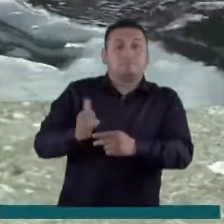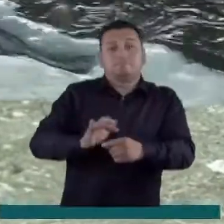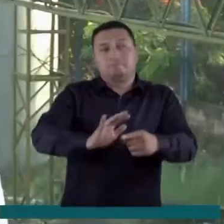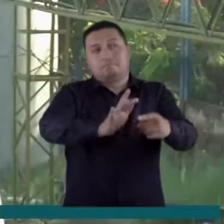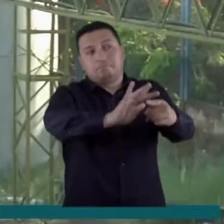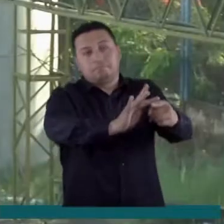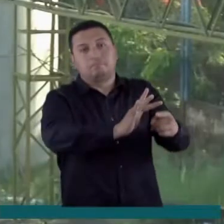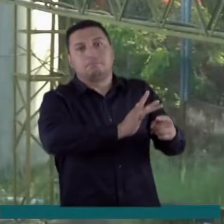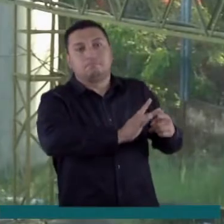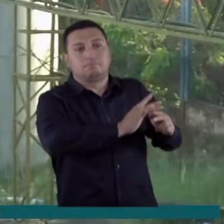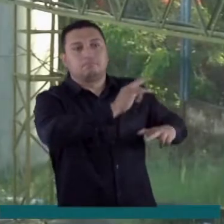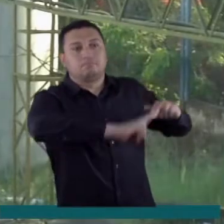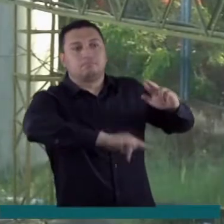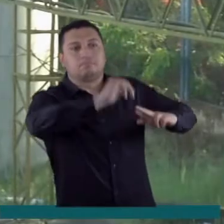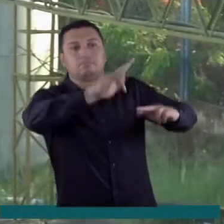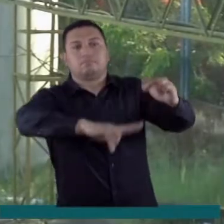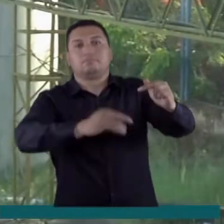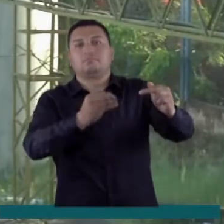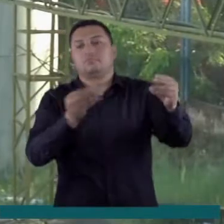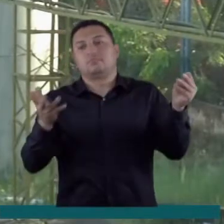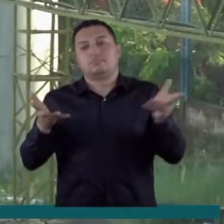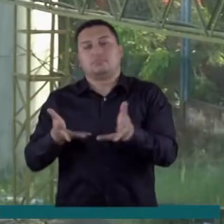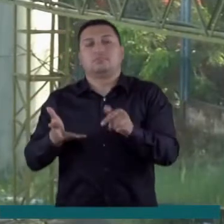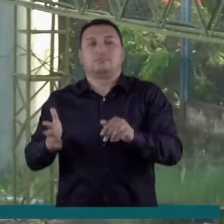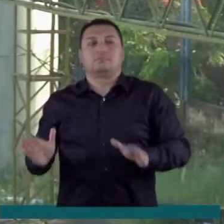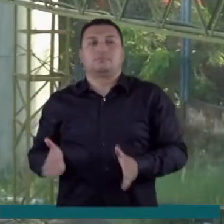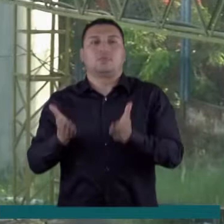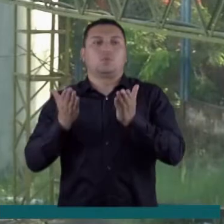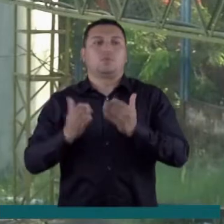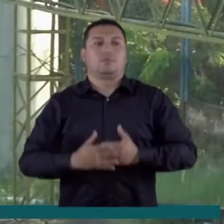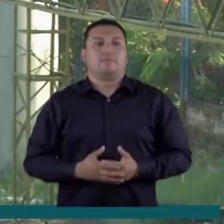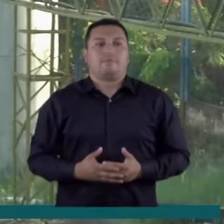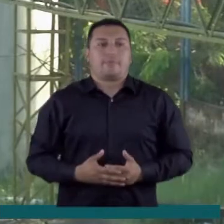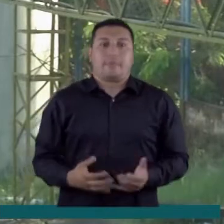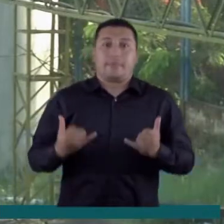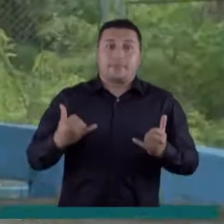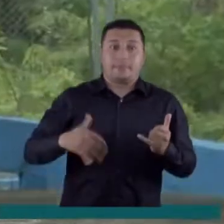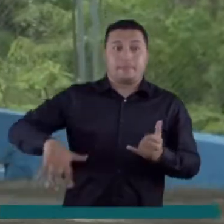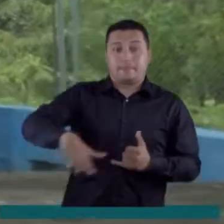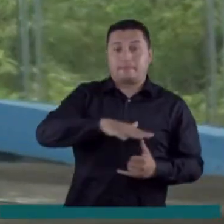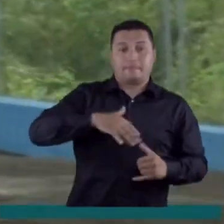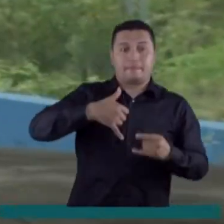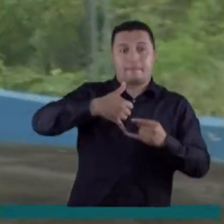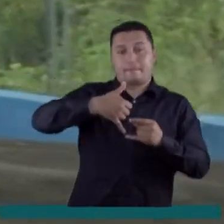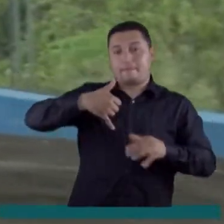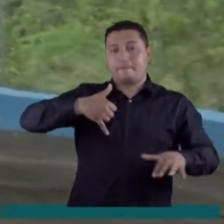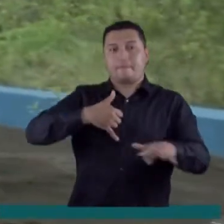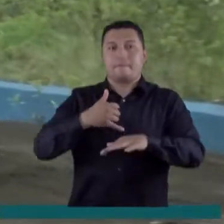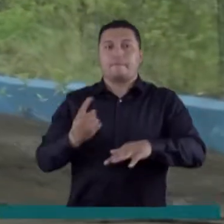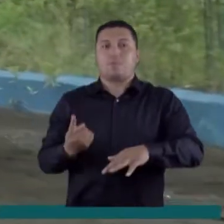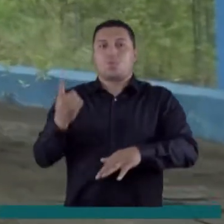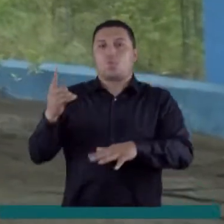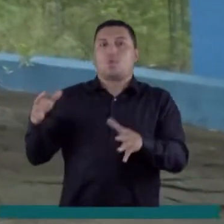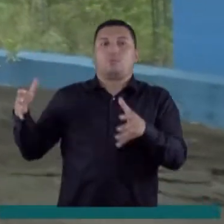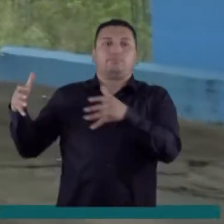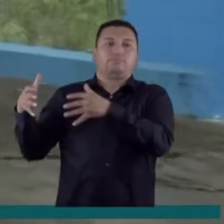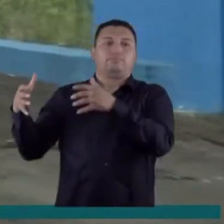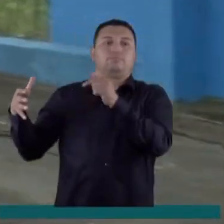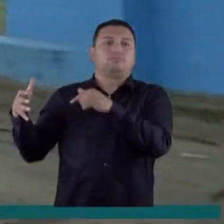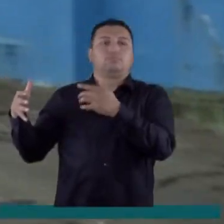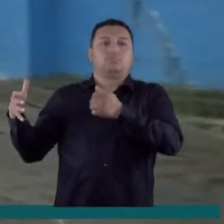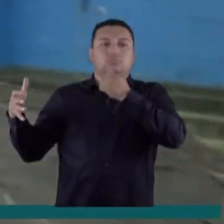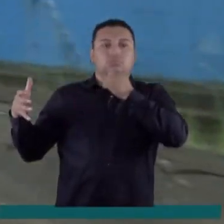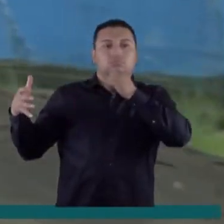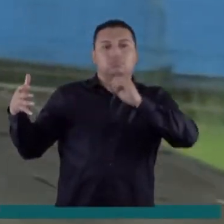viene ejecutando unas obras para adecuar y optimizar el servicio de acueducto. En la actualidad, Inírida solo cuenta con